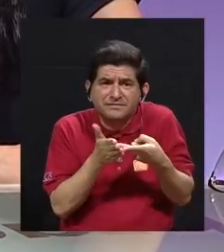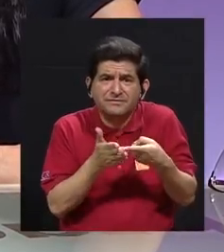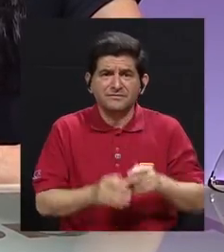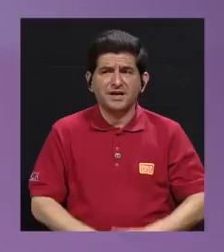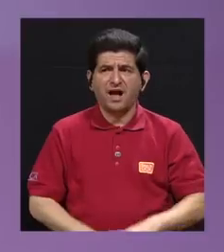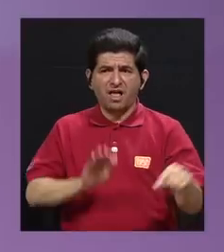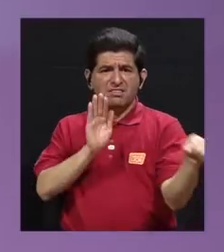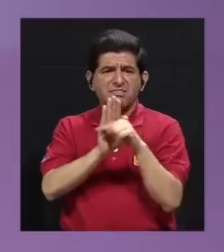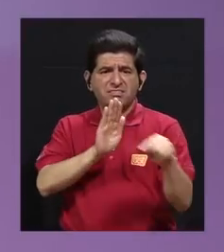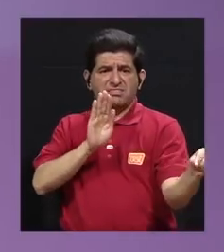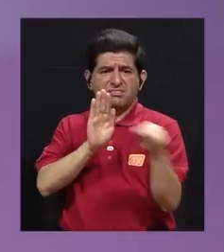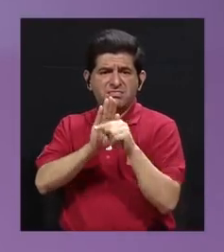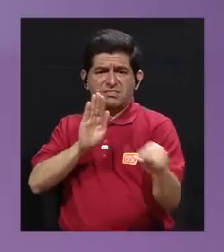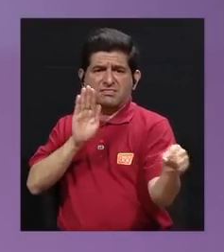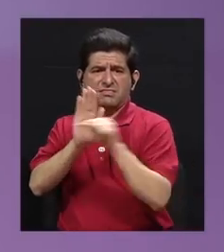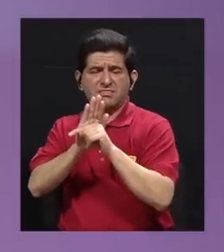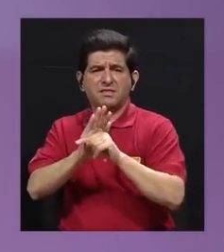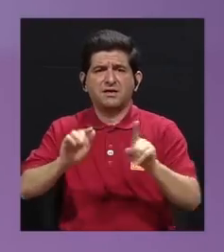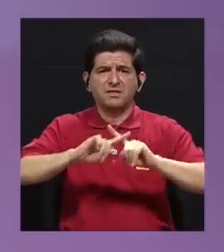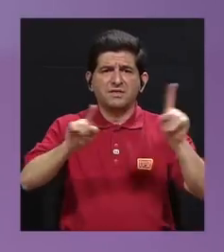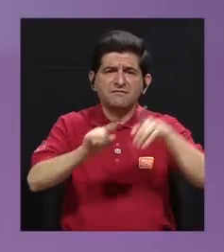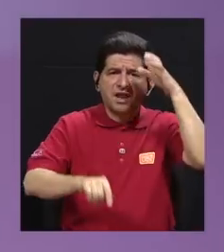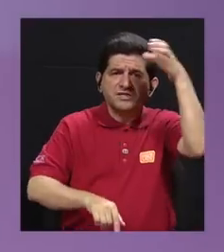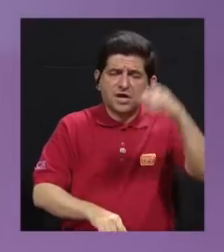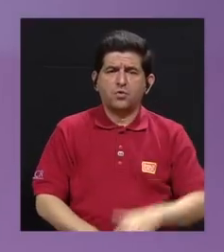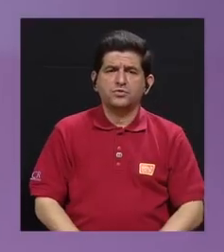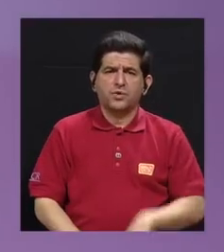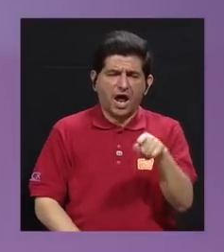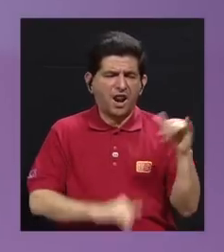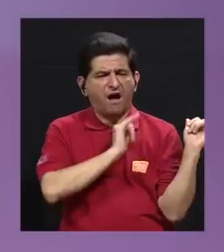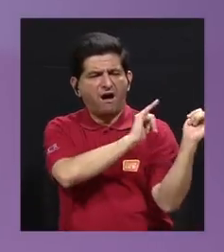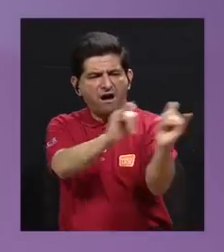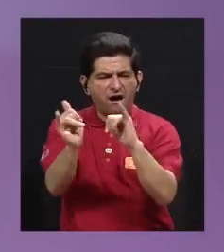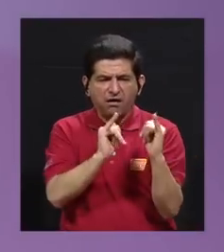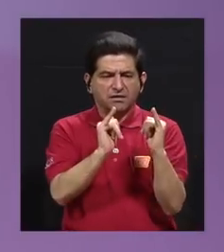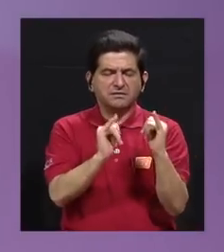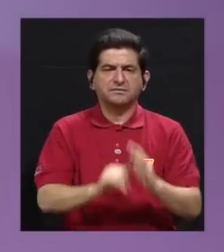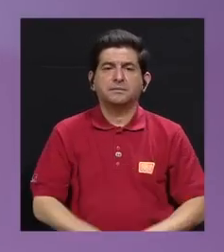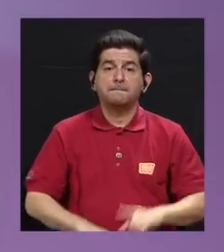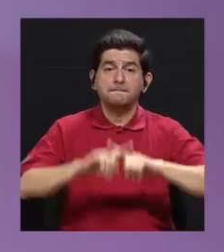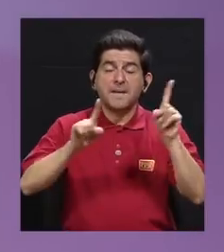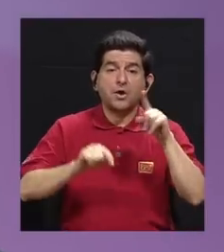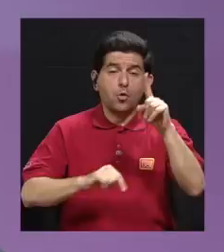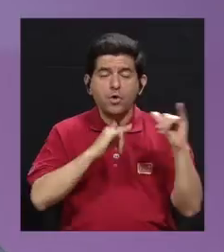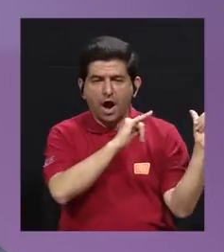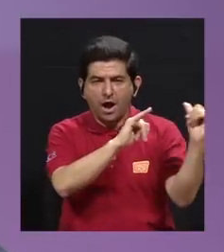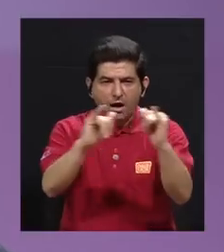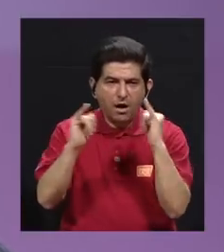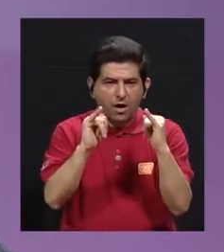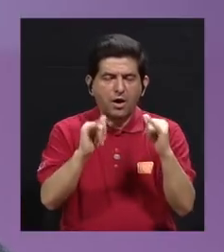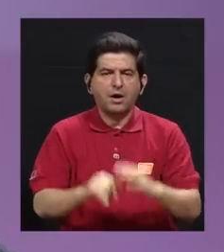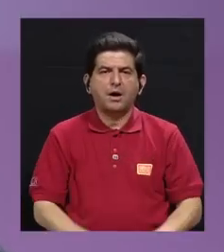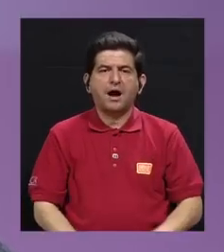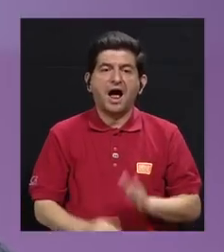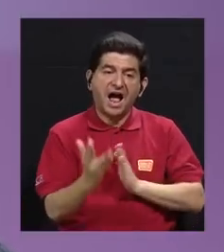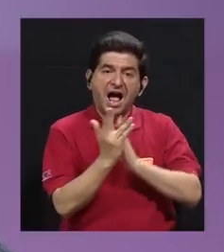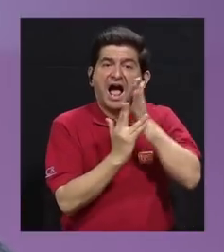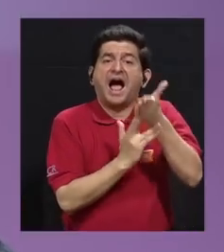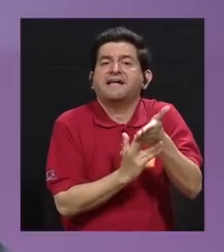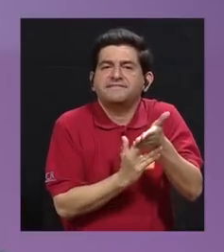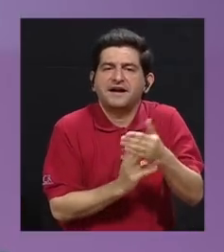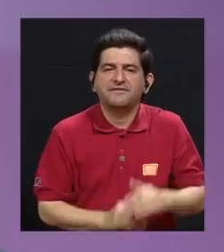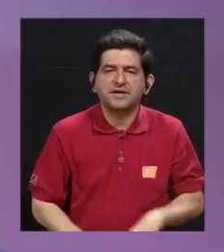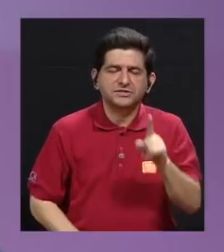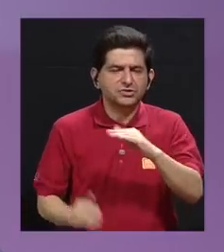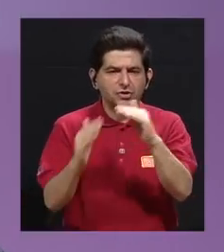llevado a una negación de las diferencias culturales, a una homogeneización, pero una homogeneización por